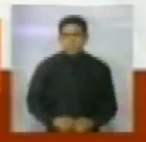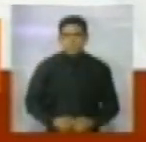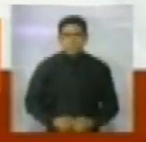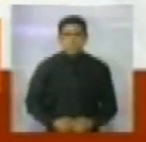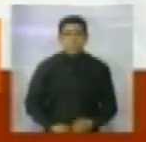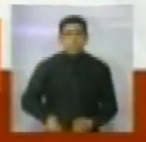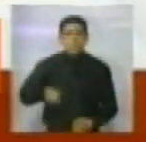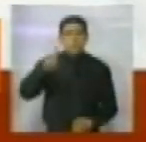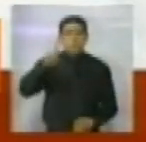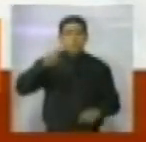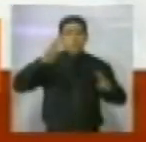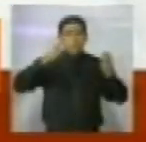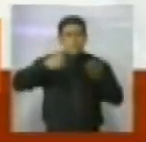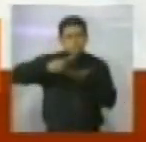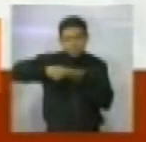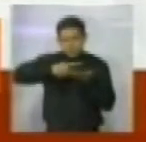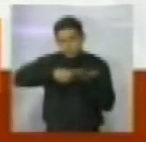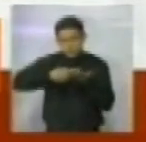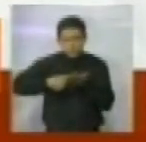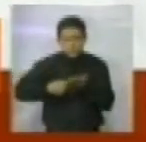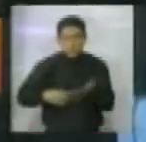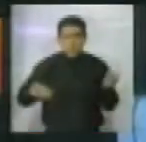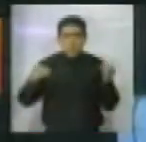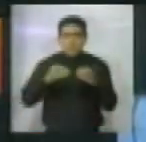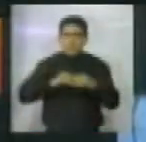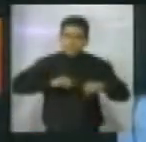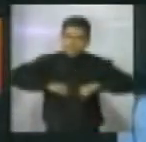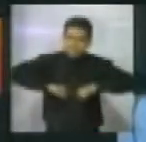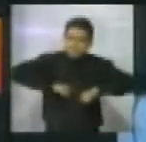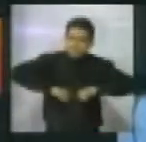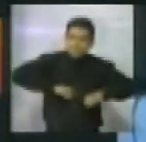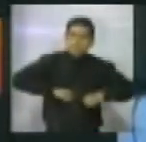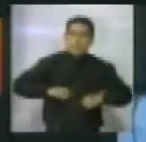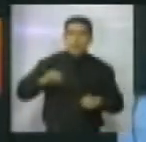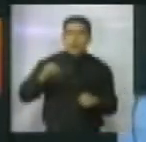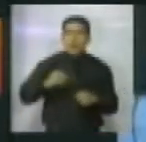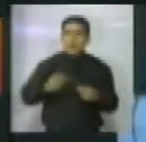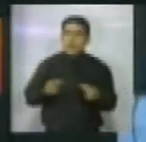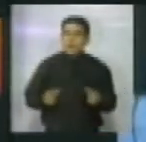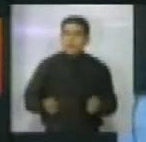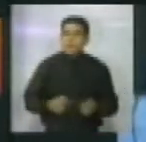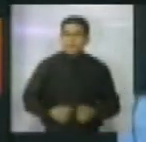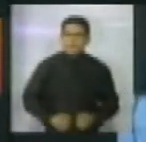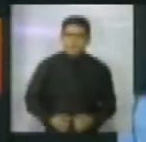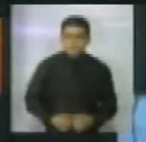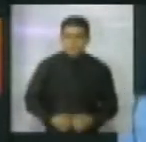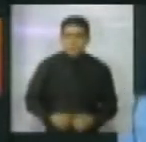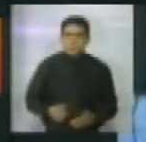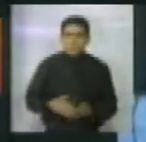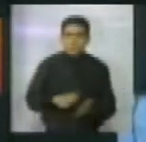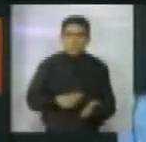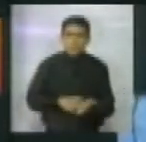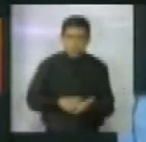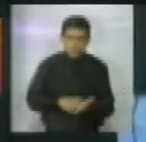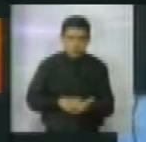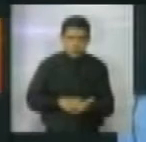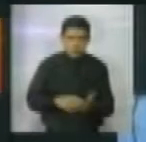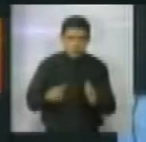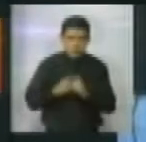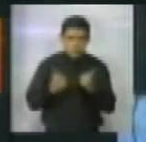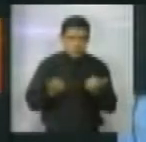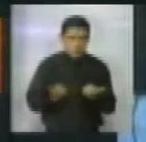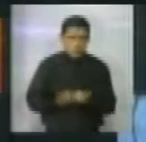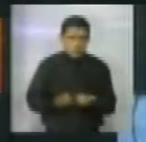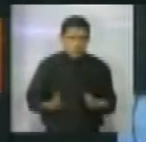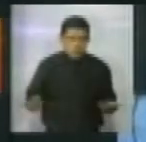los puntos que se analiza para dar un poco más de agilidad o de celeridad a los proyectos del legislativo